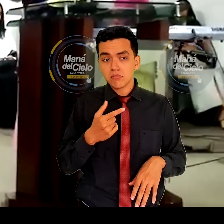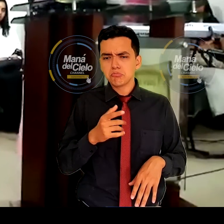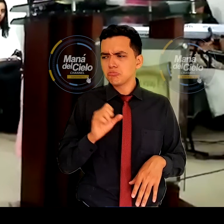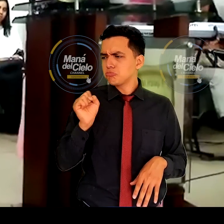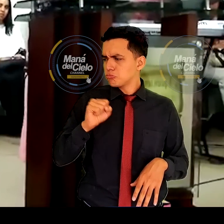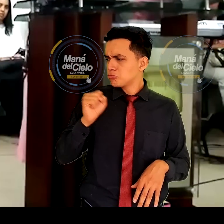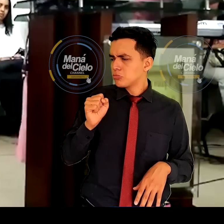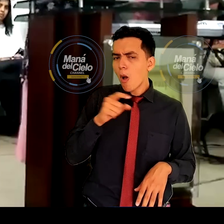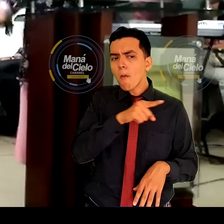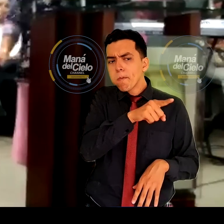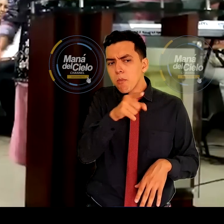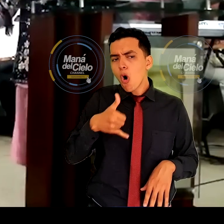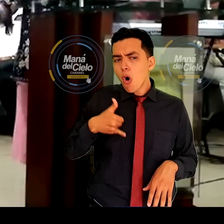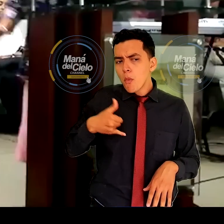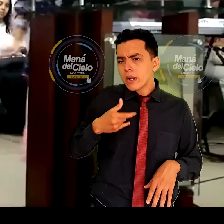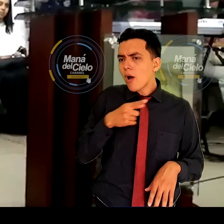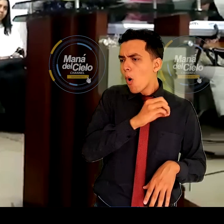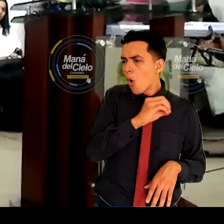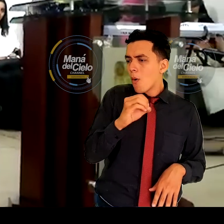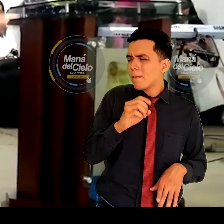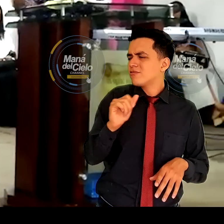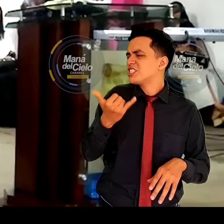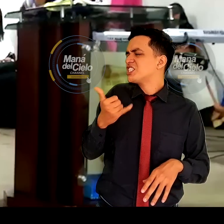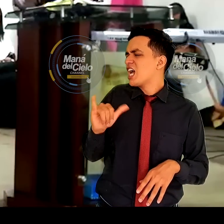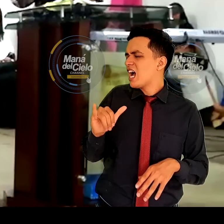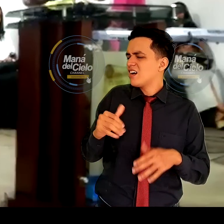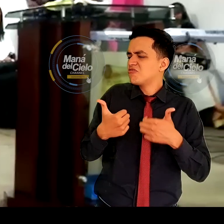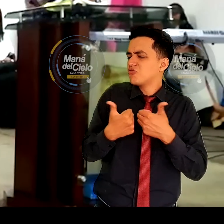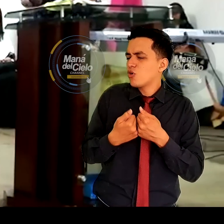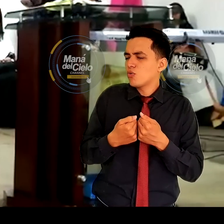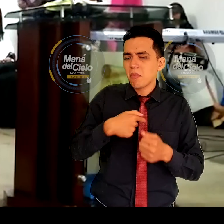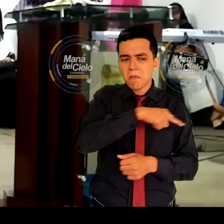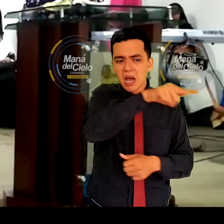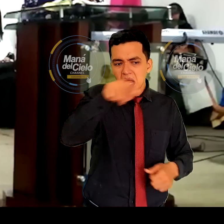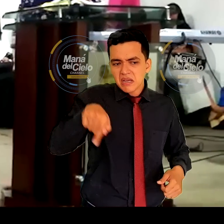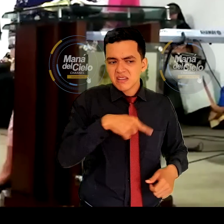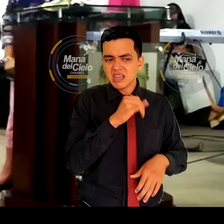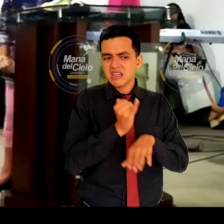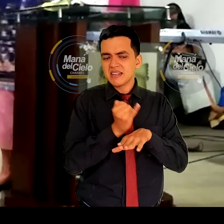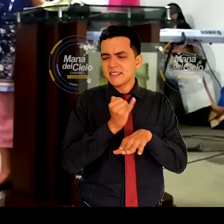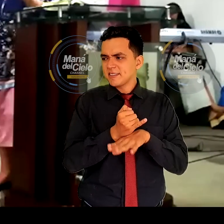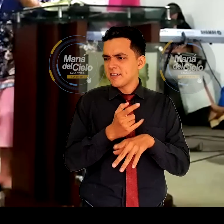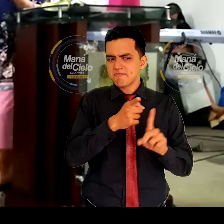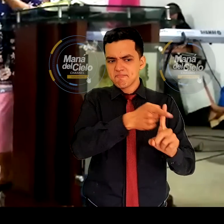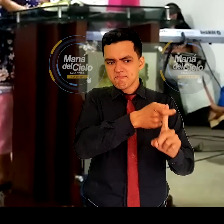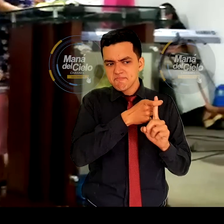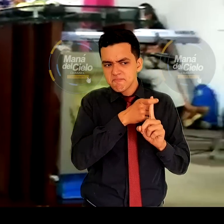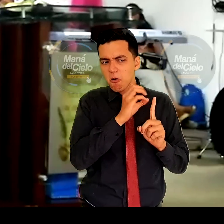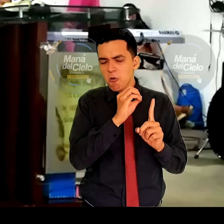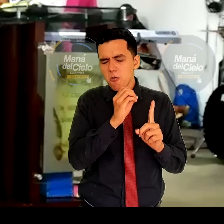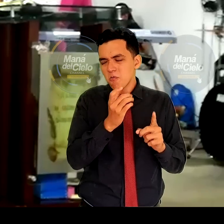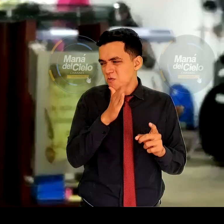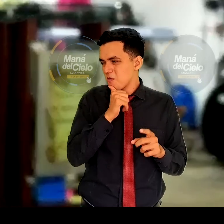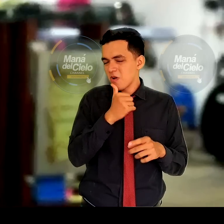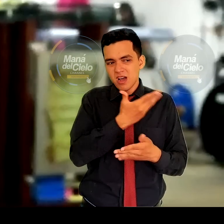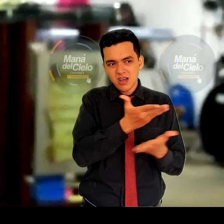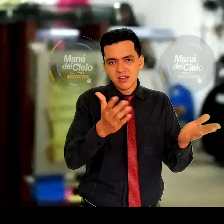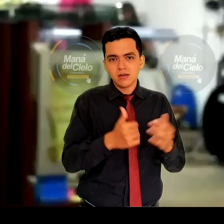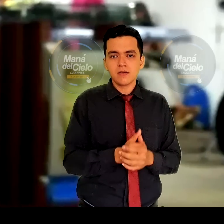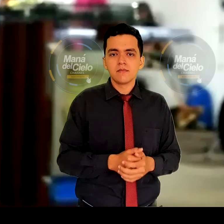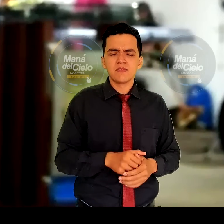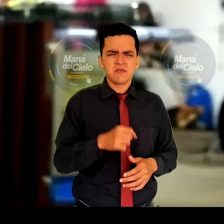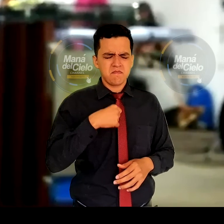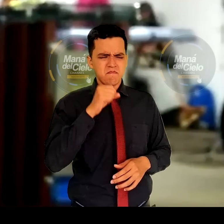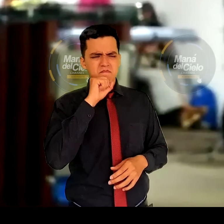mí. Hay muchachos que ya tienen su novia, pero aquí, no, hermana, aquí en este círculo de la iglesia no hay. Y le dije: ¿quién te ha dicho a ti que solamente